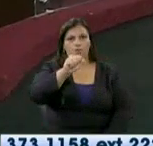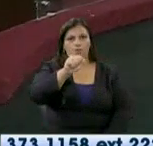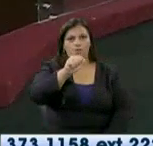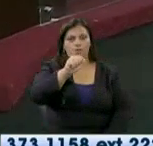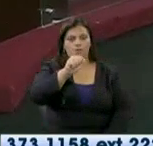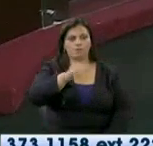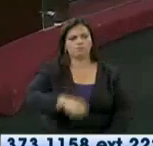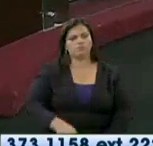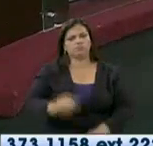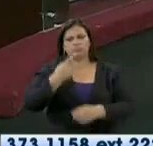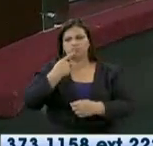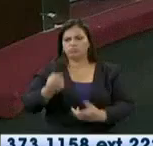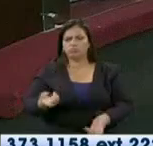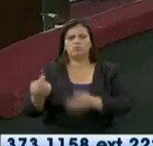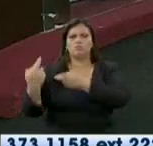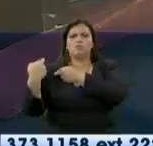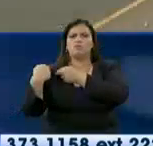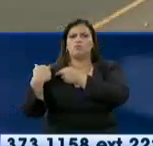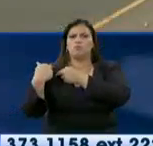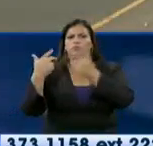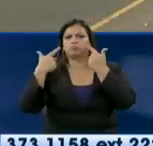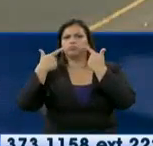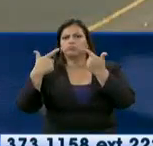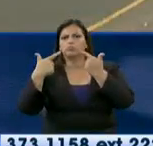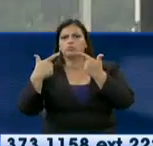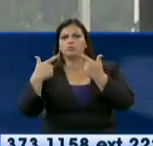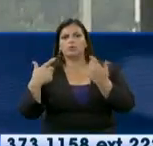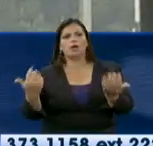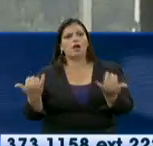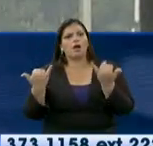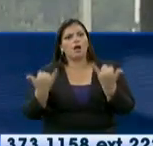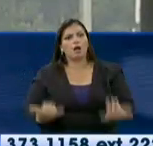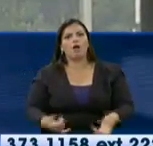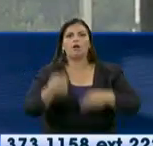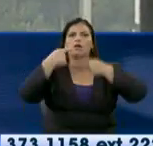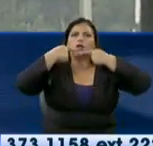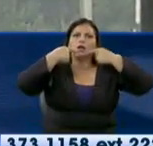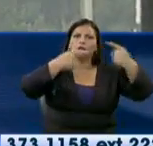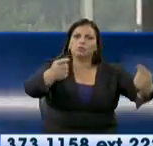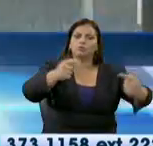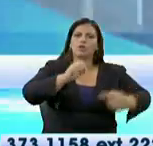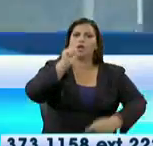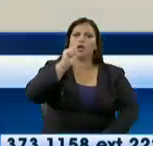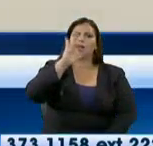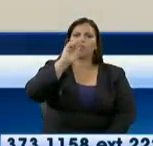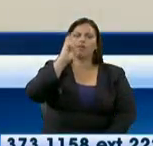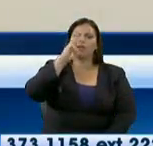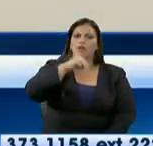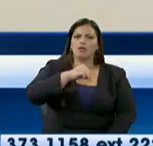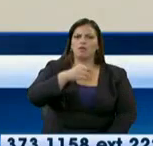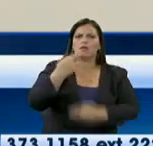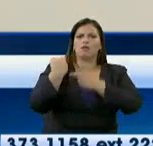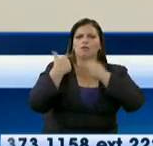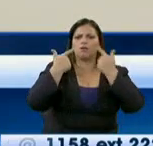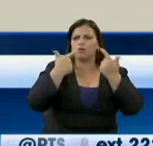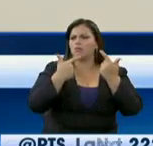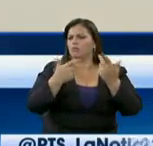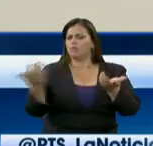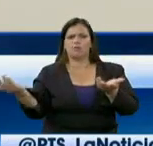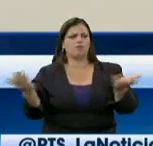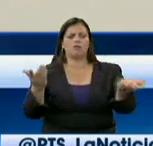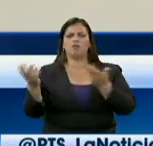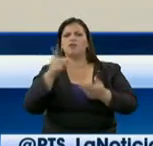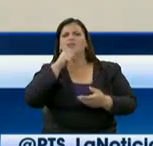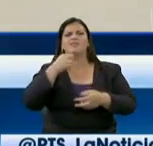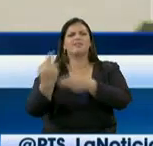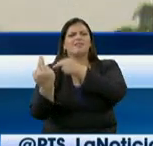otro también multa. ¿Quién mismo va a controlar esto? ¿La ATM o la CTE? Hay que ponerse de acuerdo, porque no podemos andar como locos que viendo